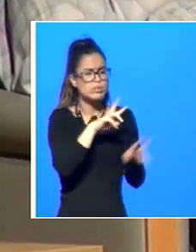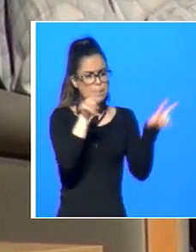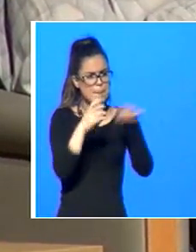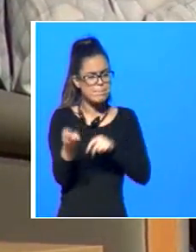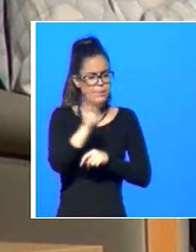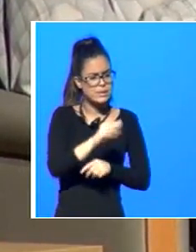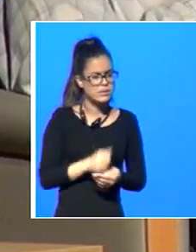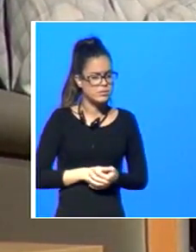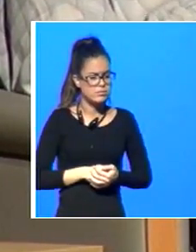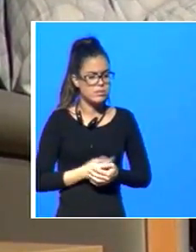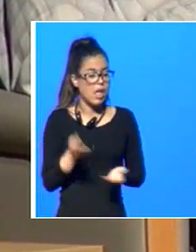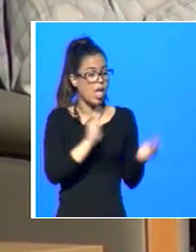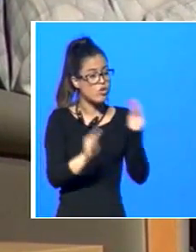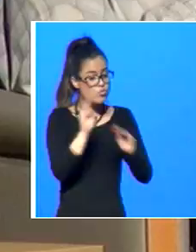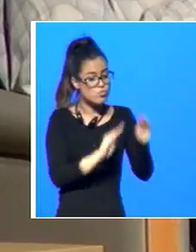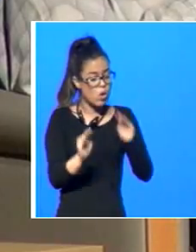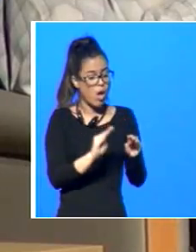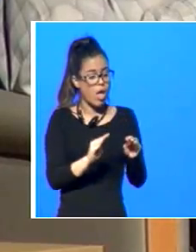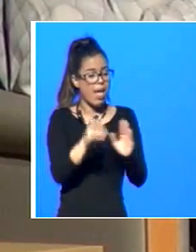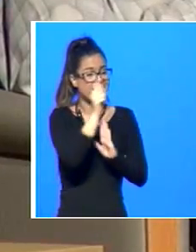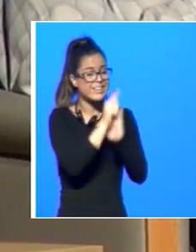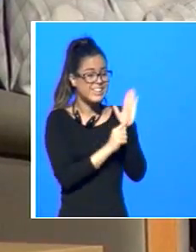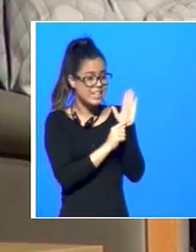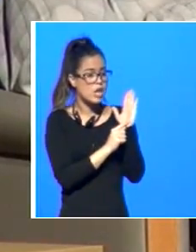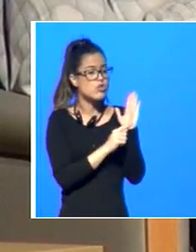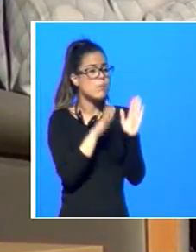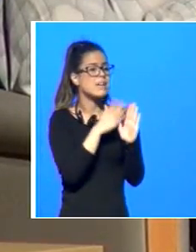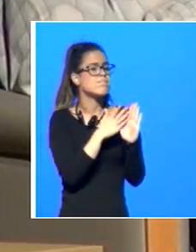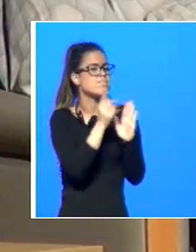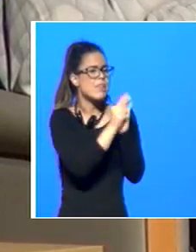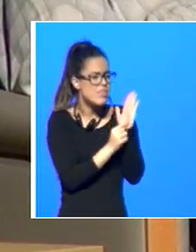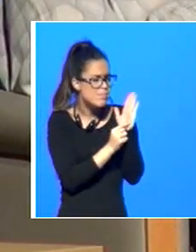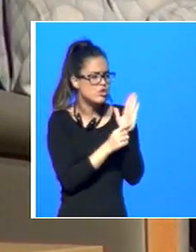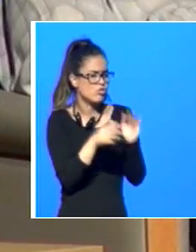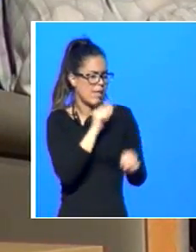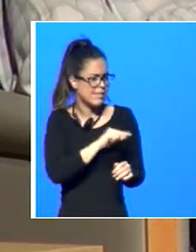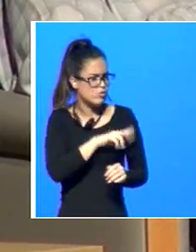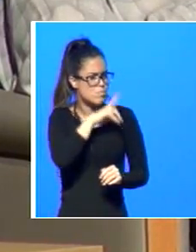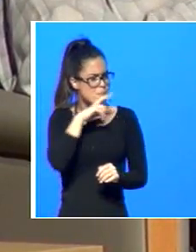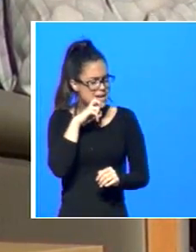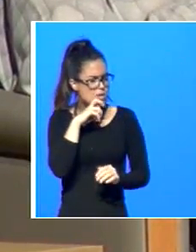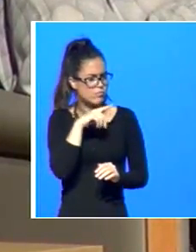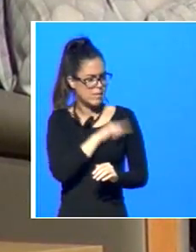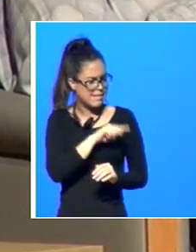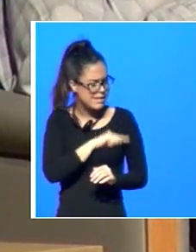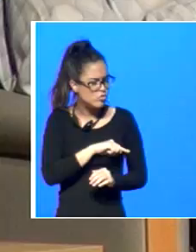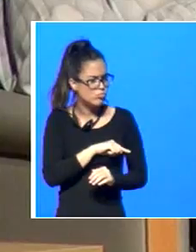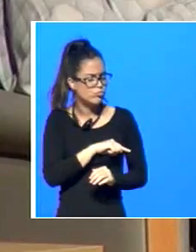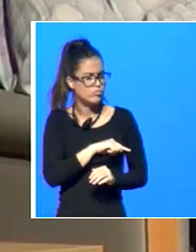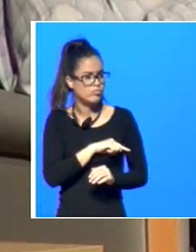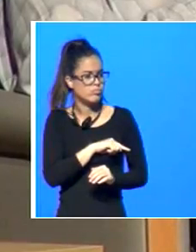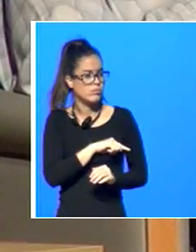Incorporar criterios y principios éticos, principios, valores y criterios éticos en